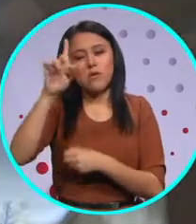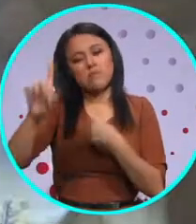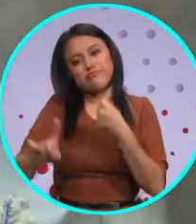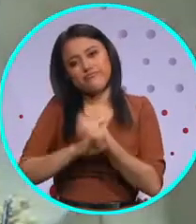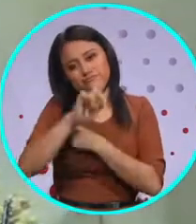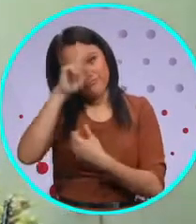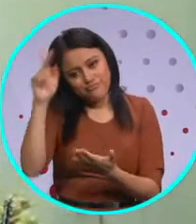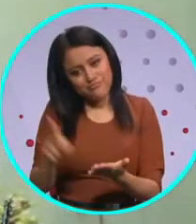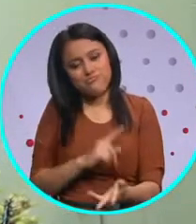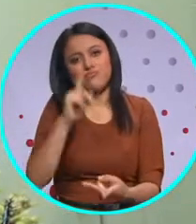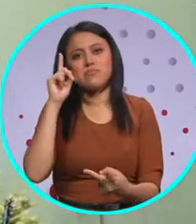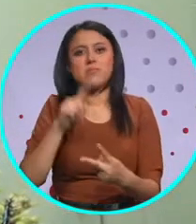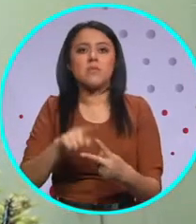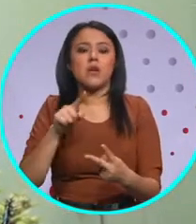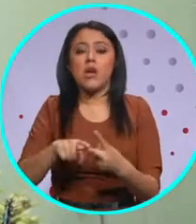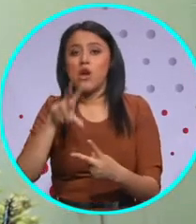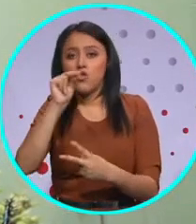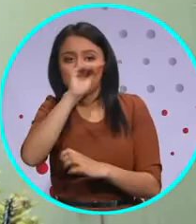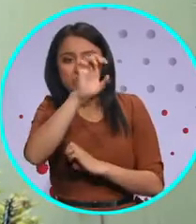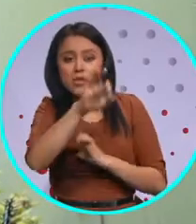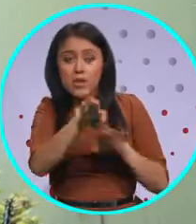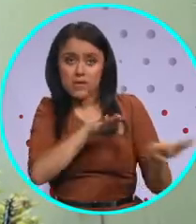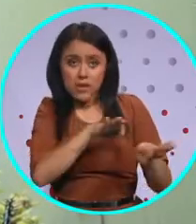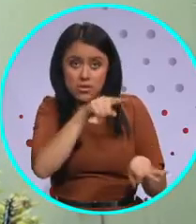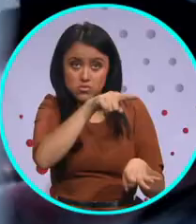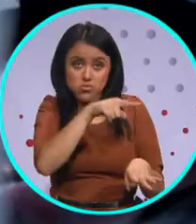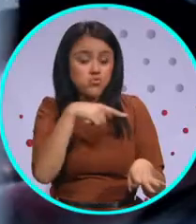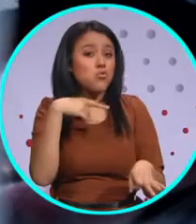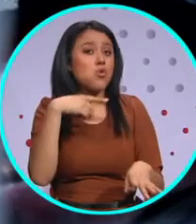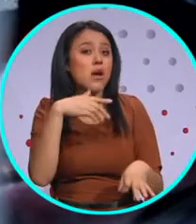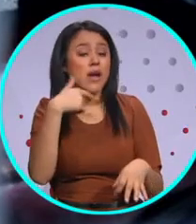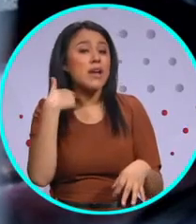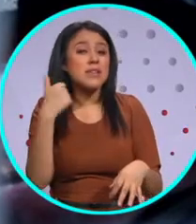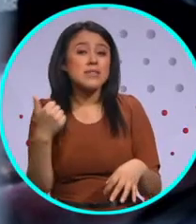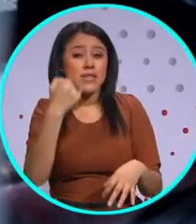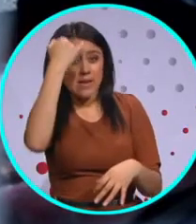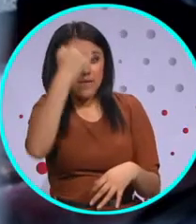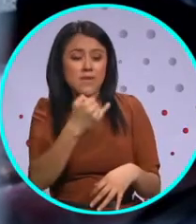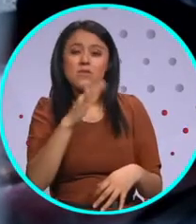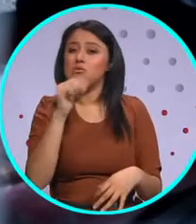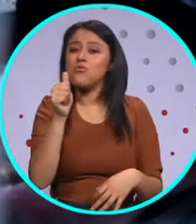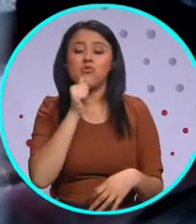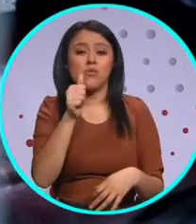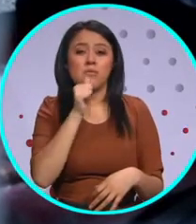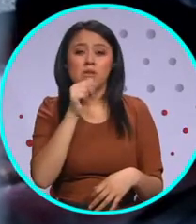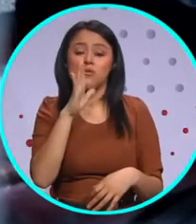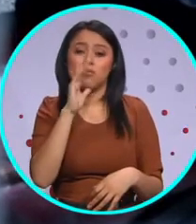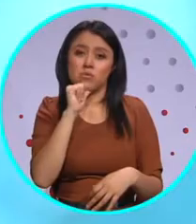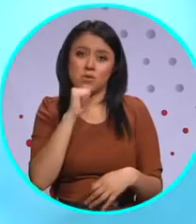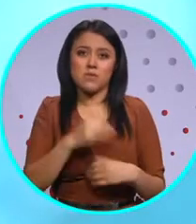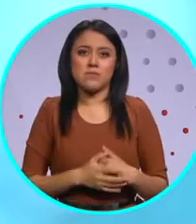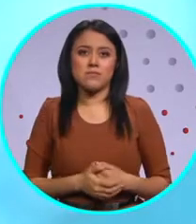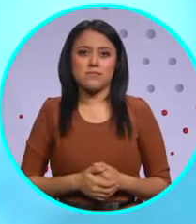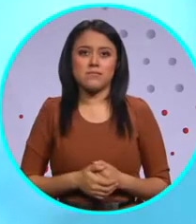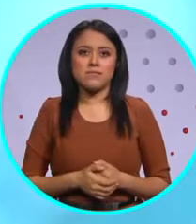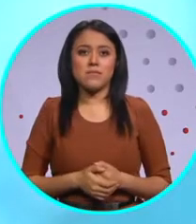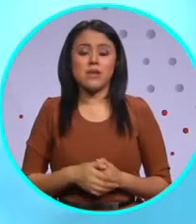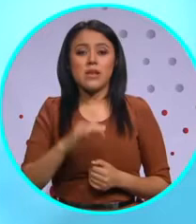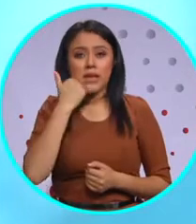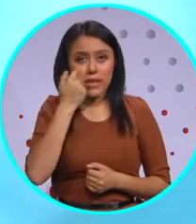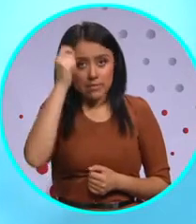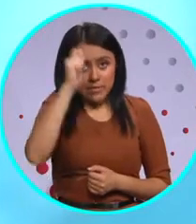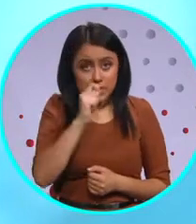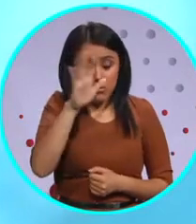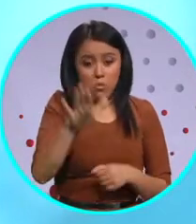problema pues aunque ya no trabaja su ex jefe no lo dio de baja ante el imptce por lo que todavía genera cotizaciones y no puede solicitar su